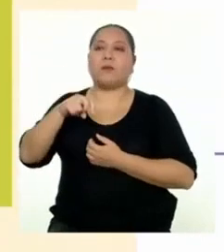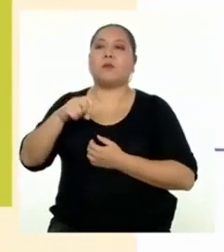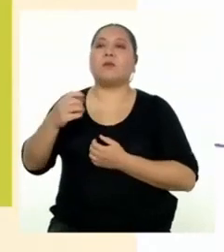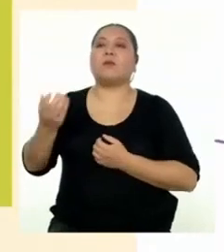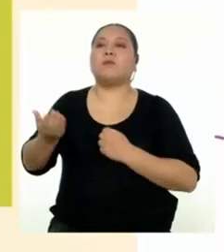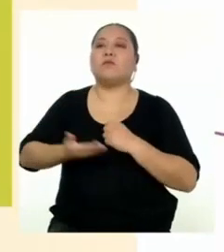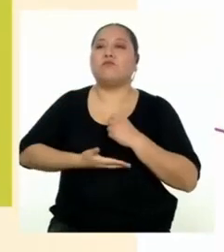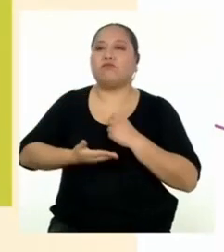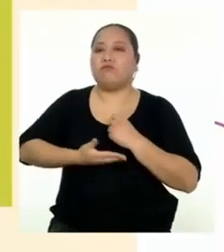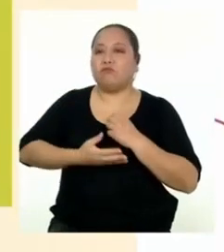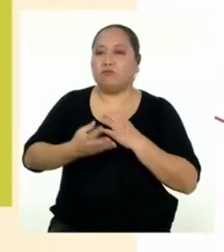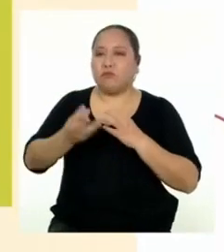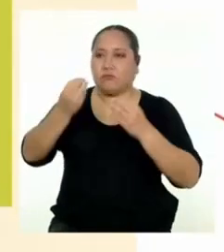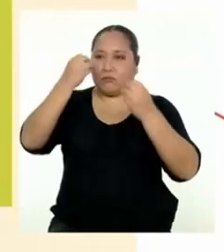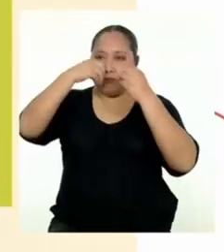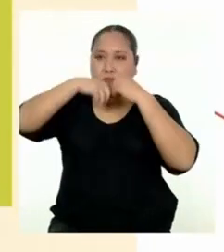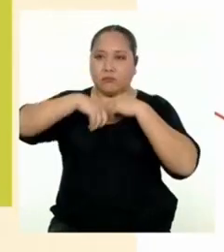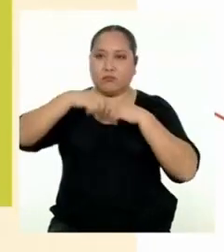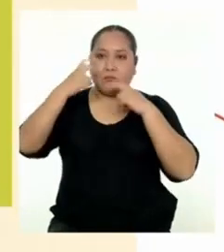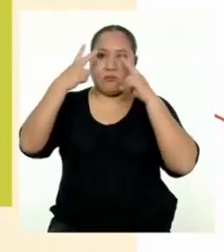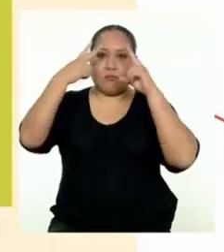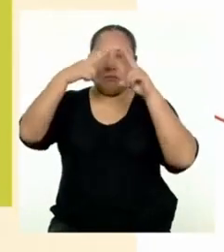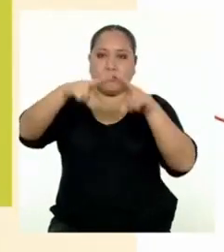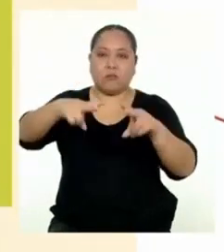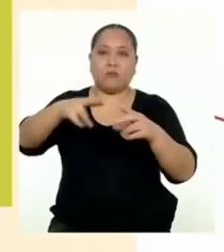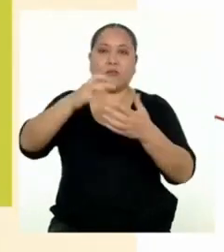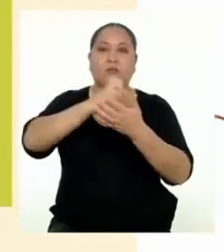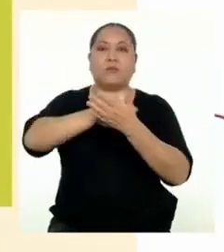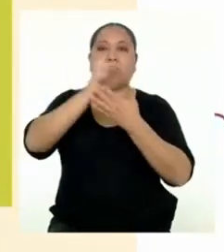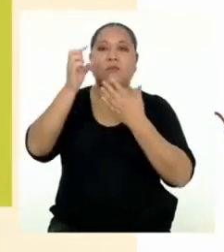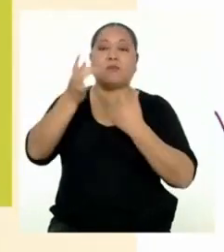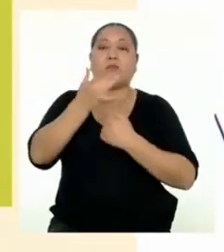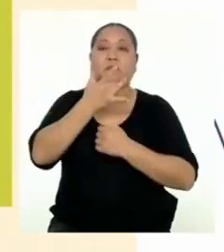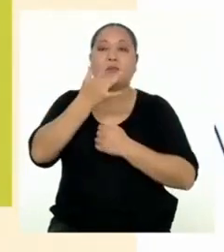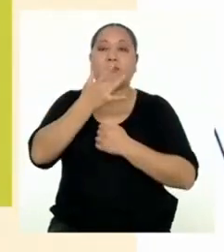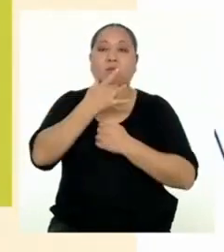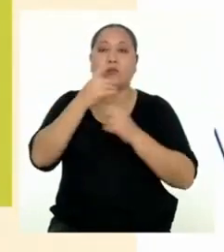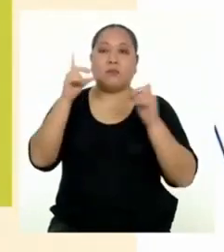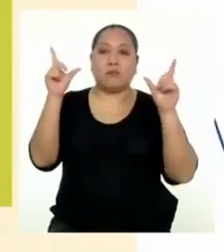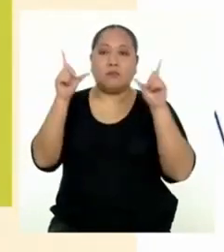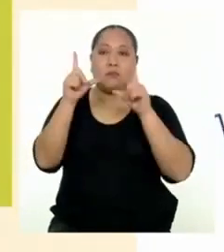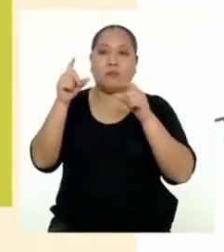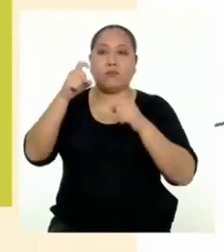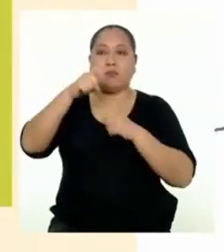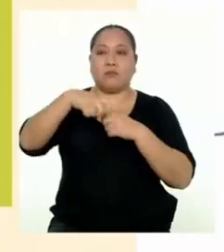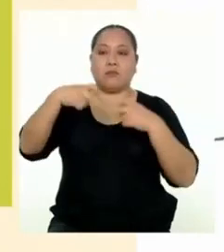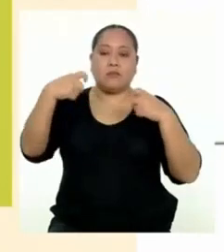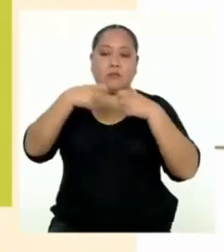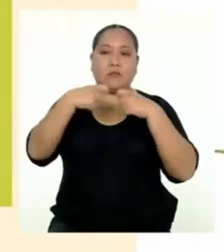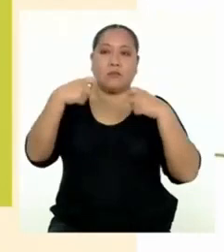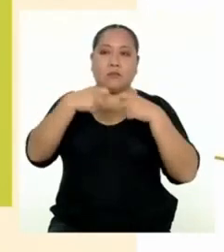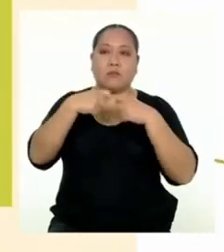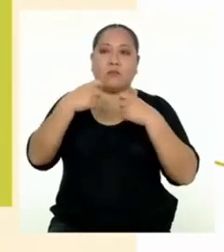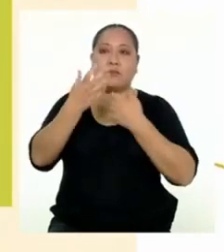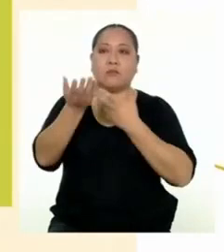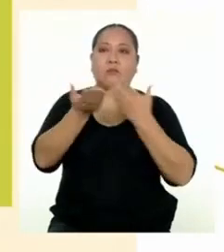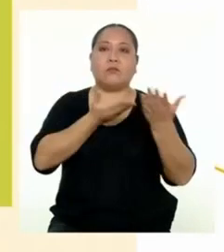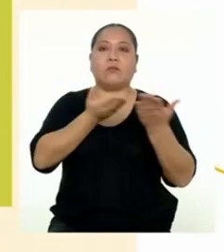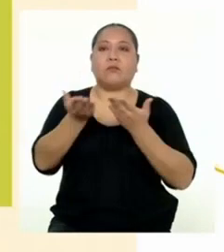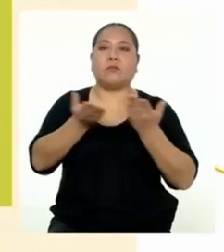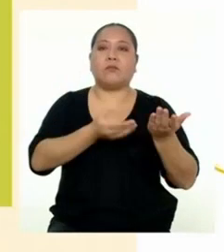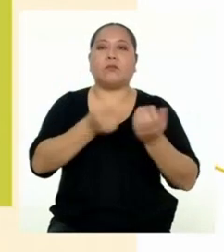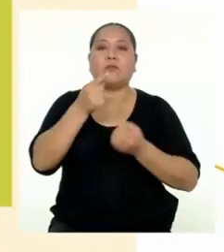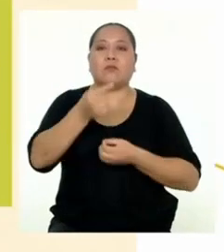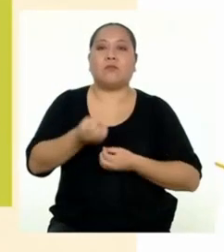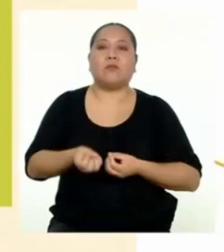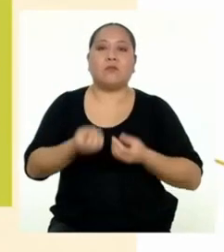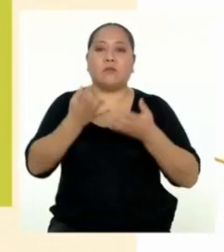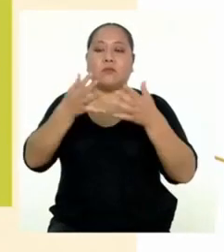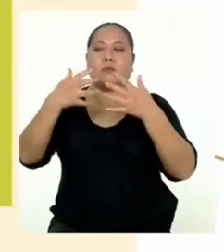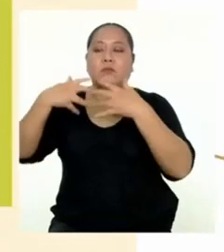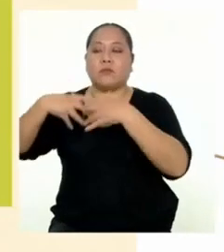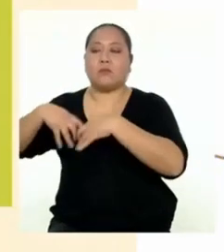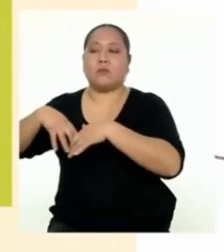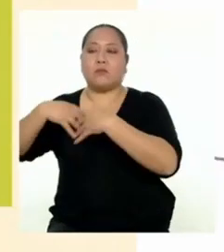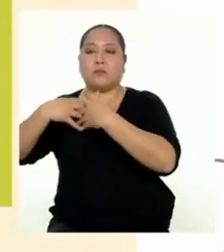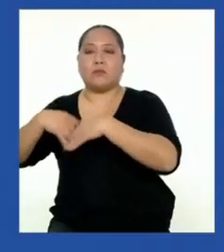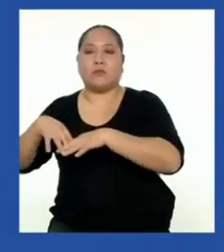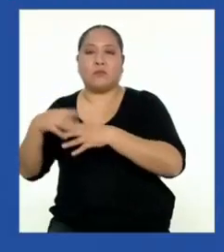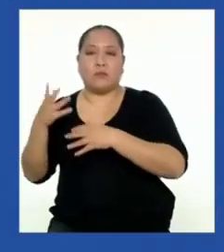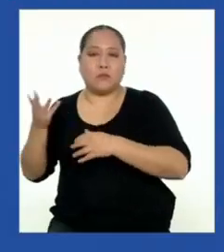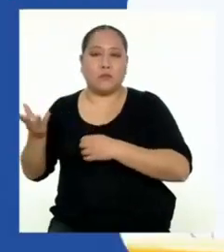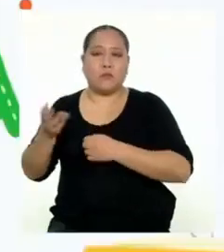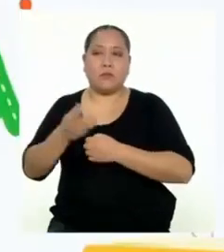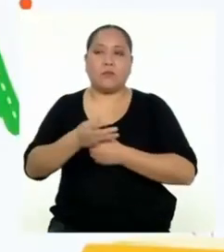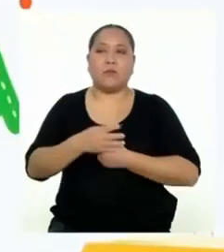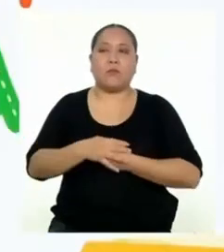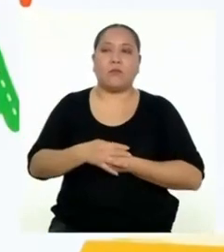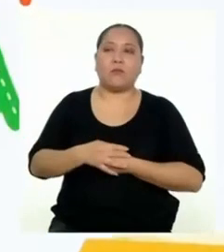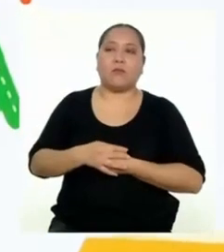hambre. Para que puedas ver tu programa favorito en la televisión, necesitas de energía eléctrica. servicio, que te proporciona una empresa